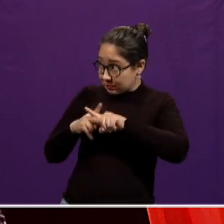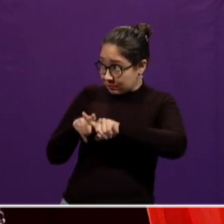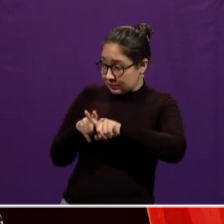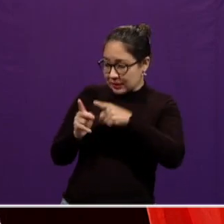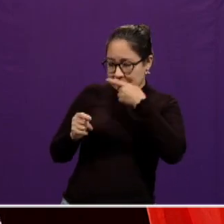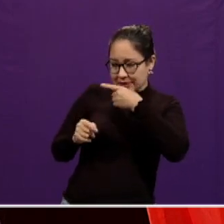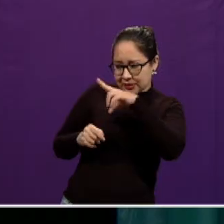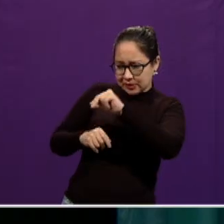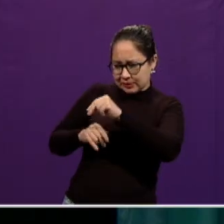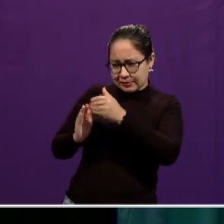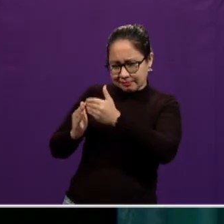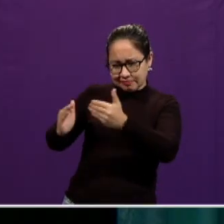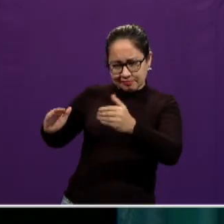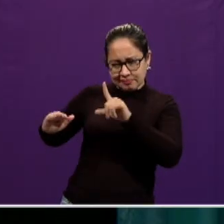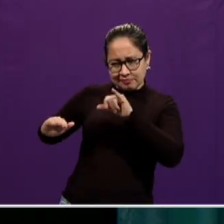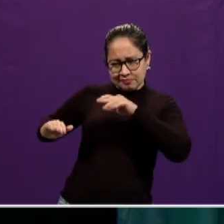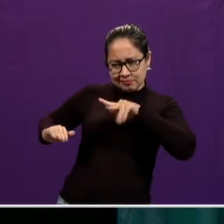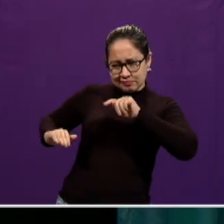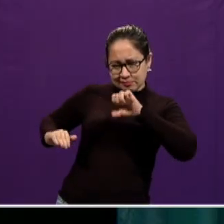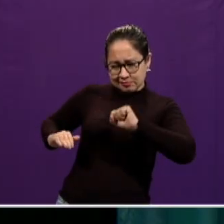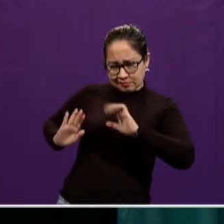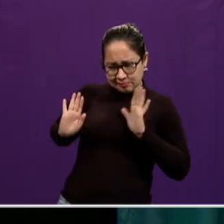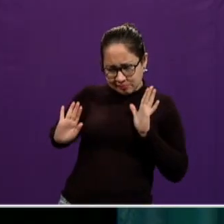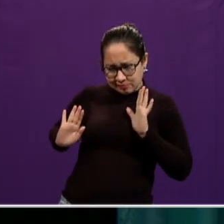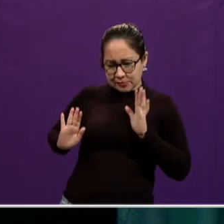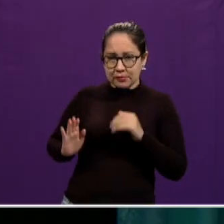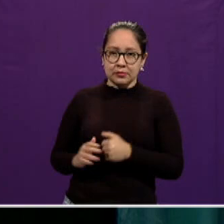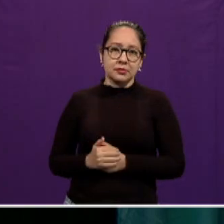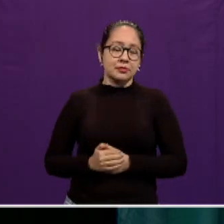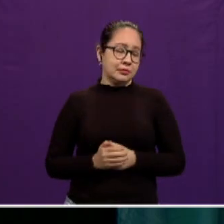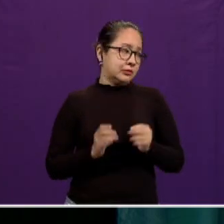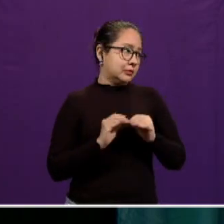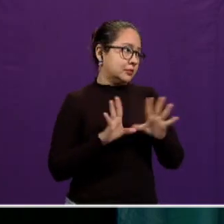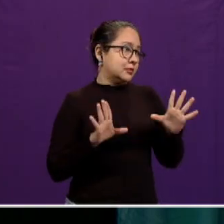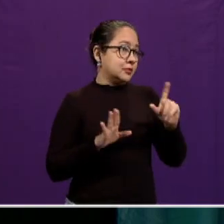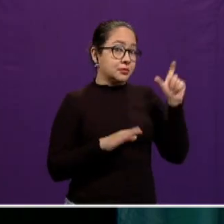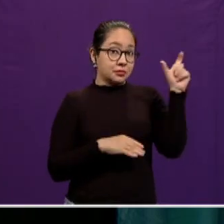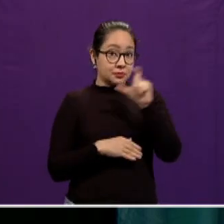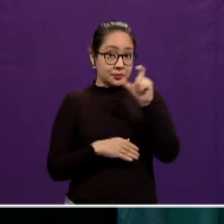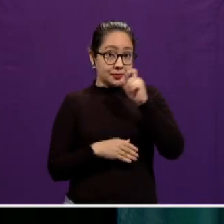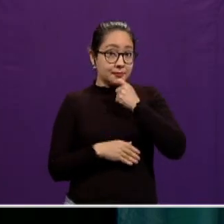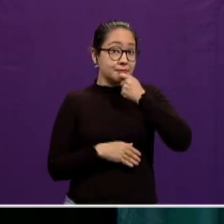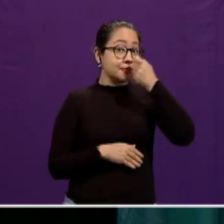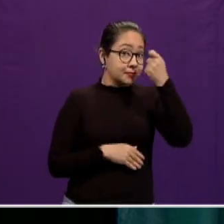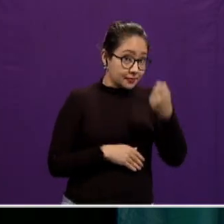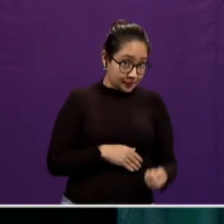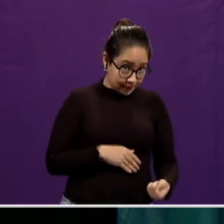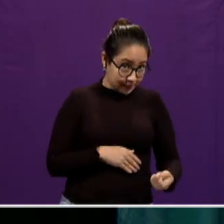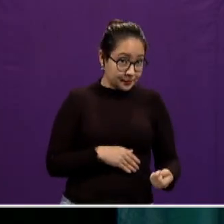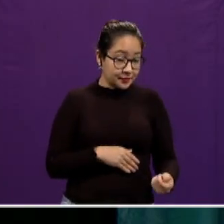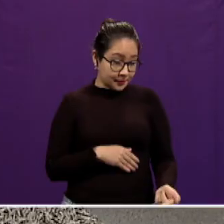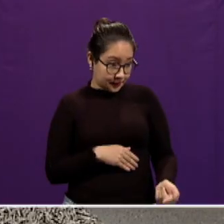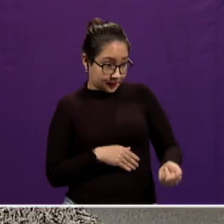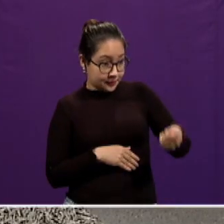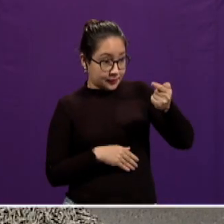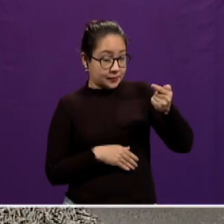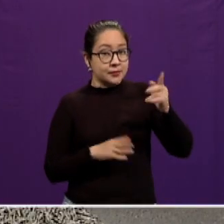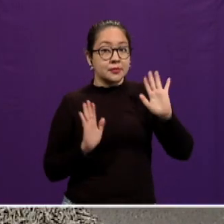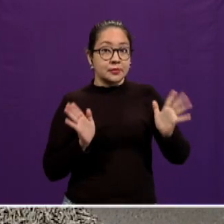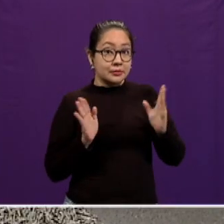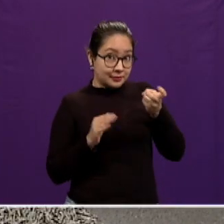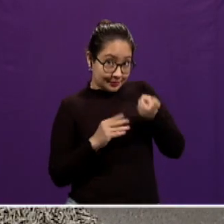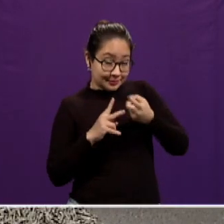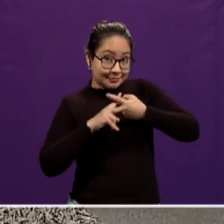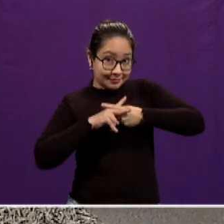límites? Sí, bueno, los límites son importantes desde la infancia, porque ahí aprendo justamente. Ahí es cuando se tiene que empezar. Sí, sí. Súper importante.